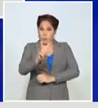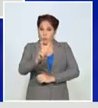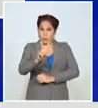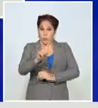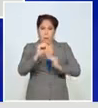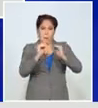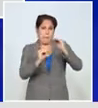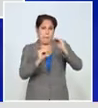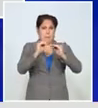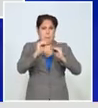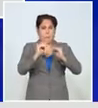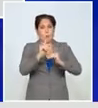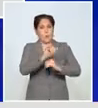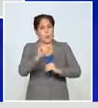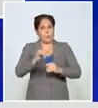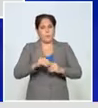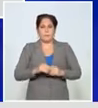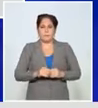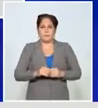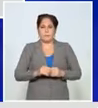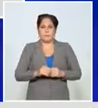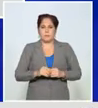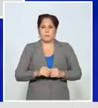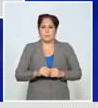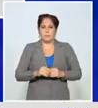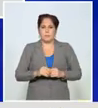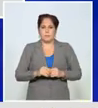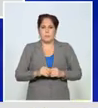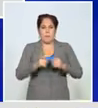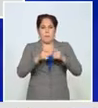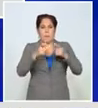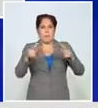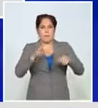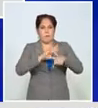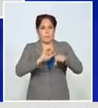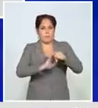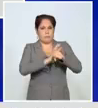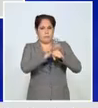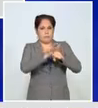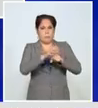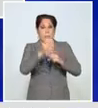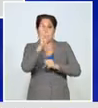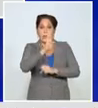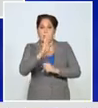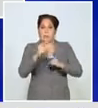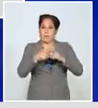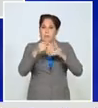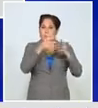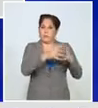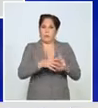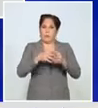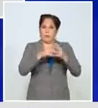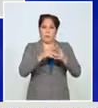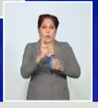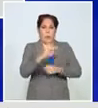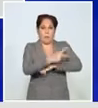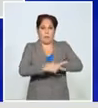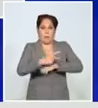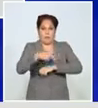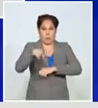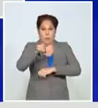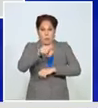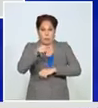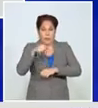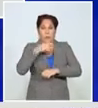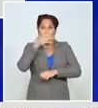cabeza de los países con mayor afectación en el mundo. Y como ya les